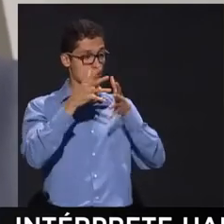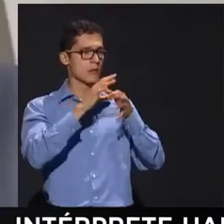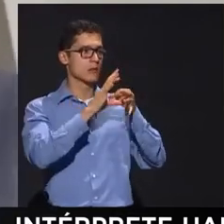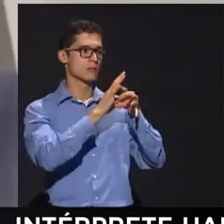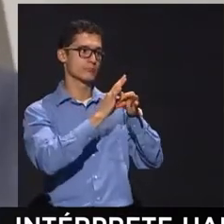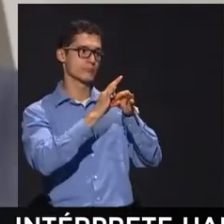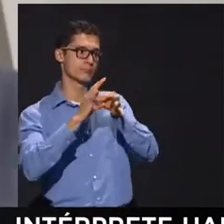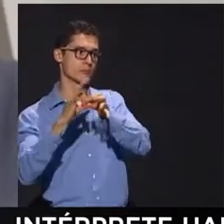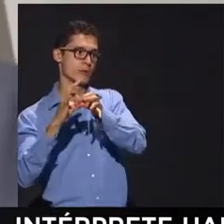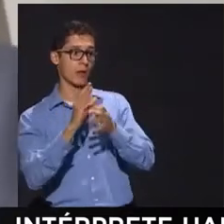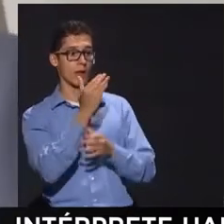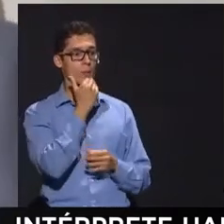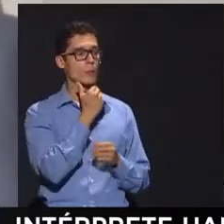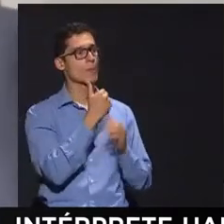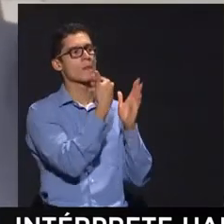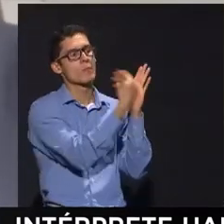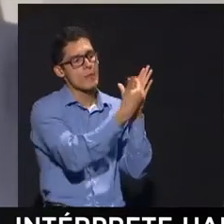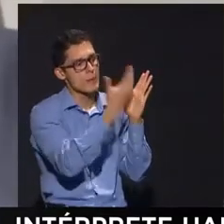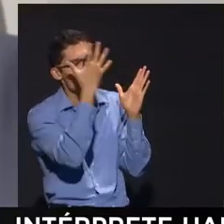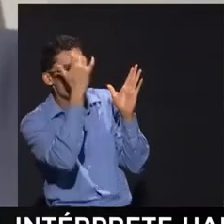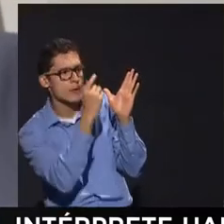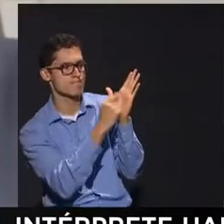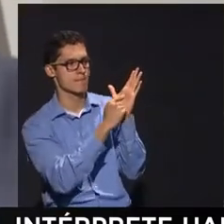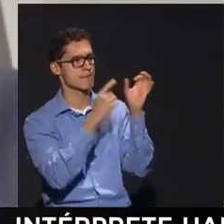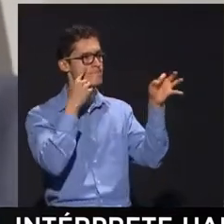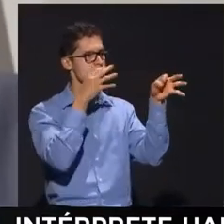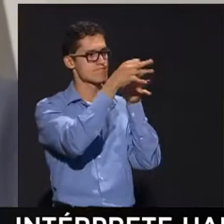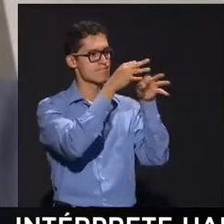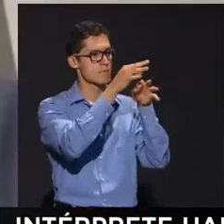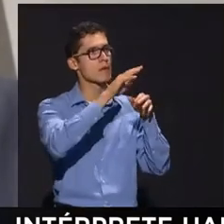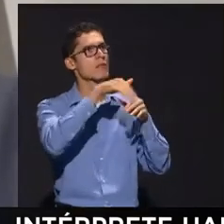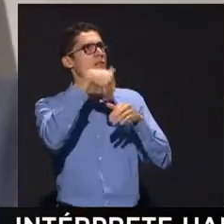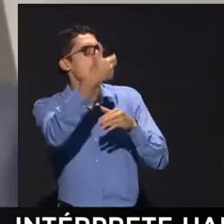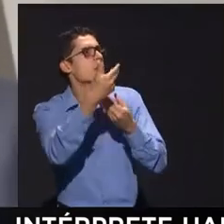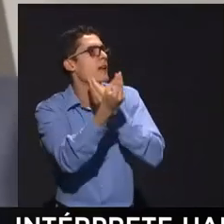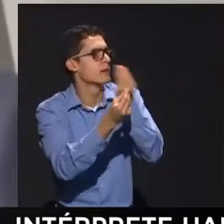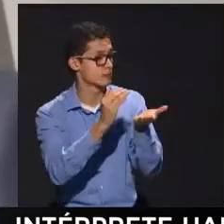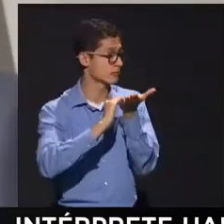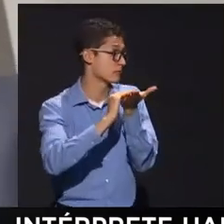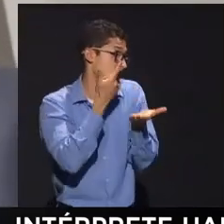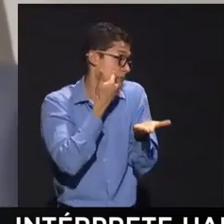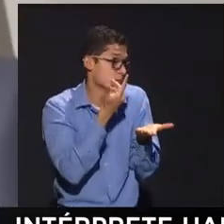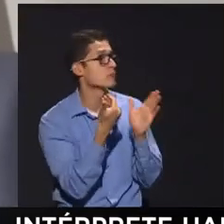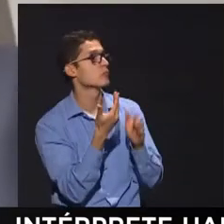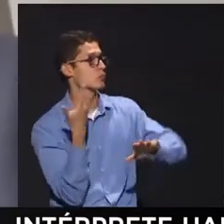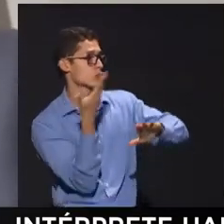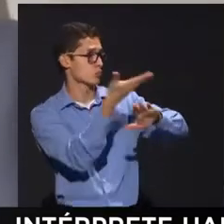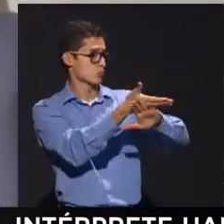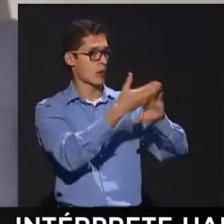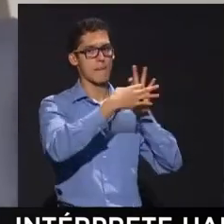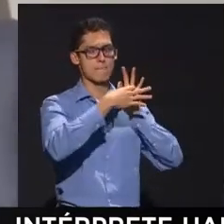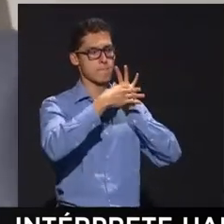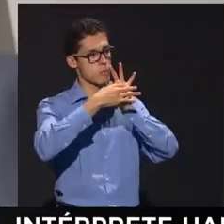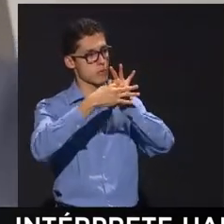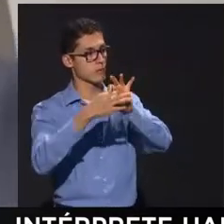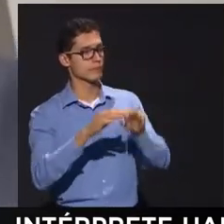unas conclusiones, pero no de una manera incoherente. La incoherencia es lo peor que puede haber y